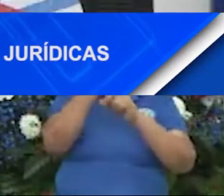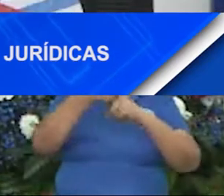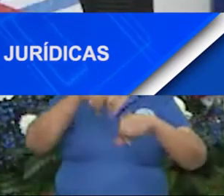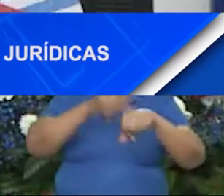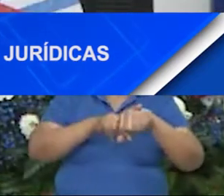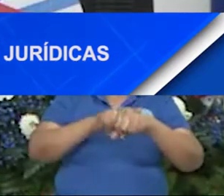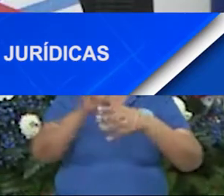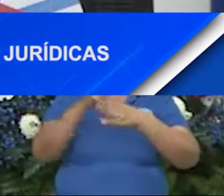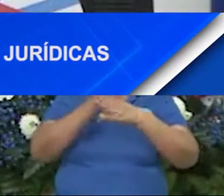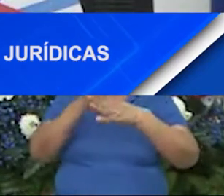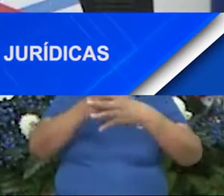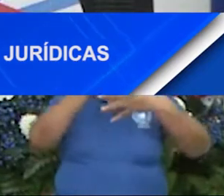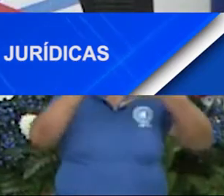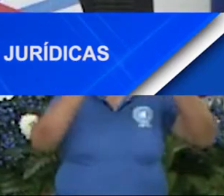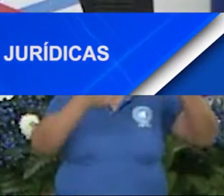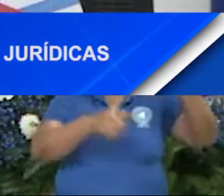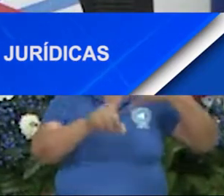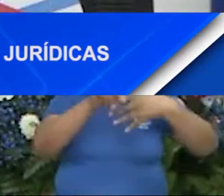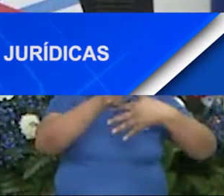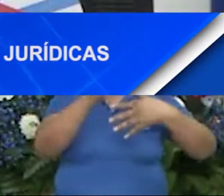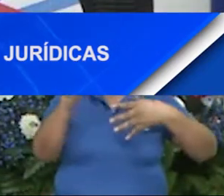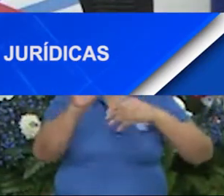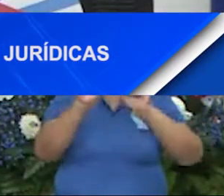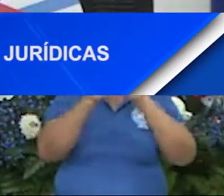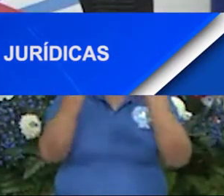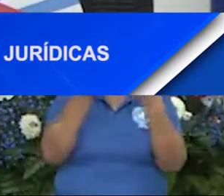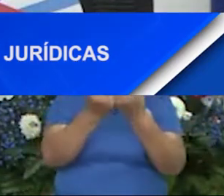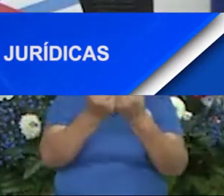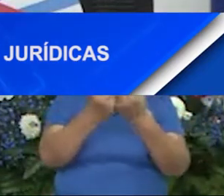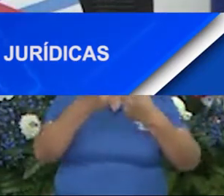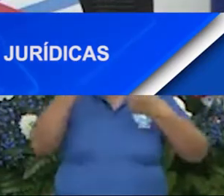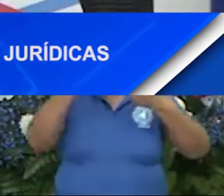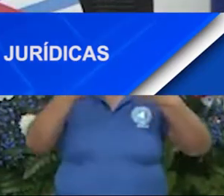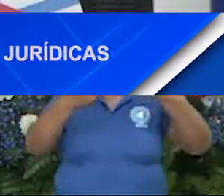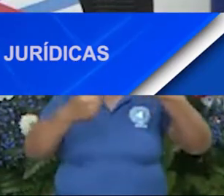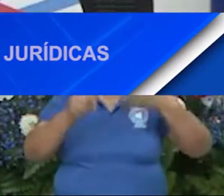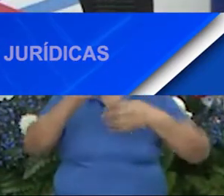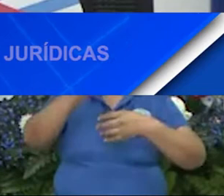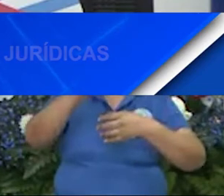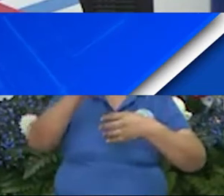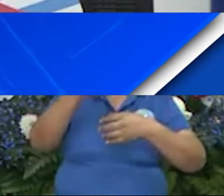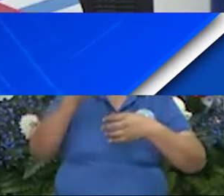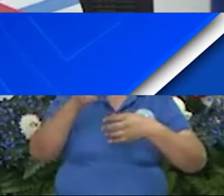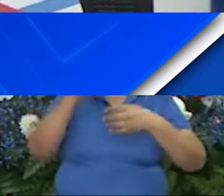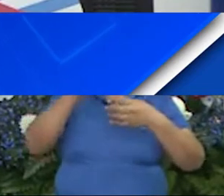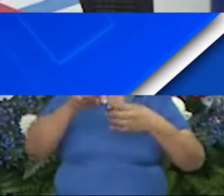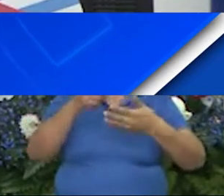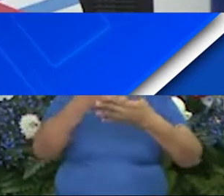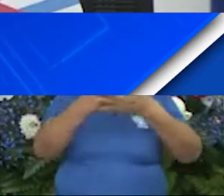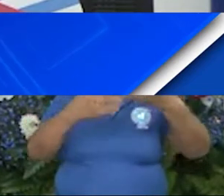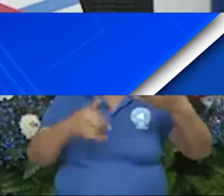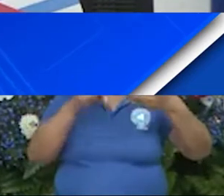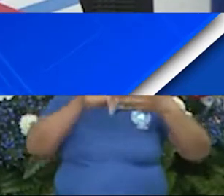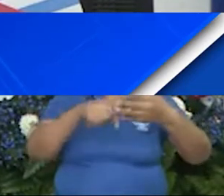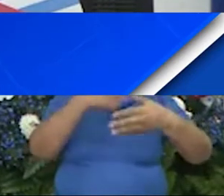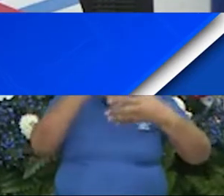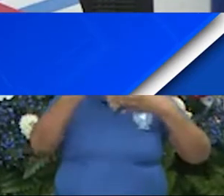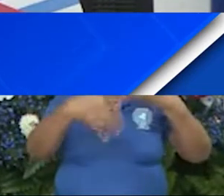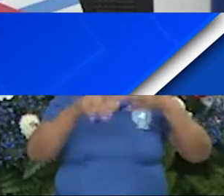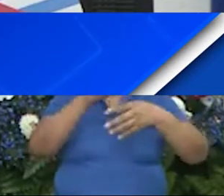jurídica de 100 organismos sin fines de lucro detallados en el anexo del presente decreto